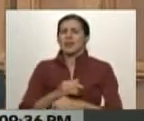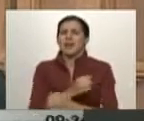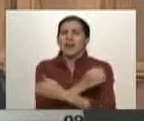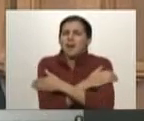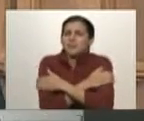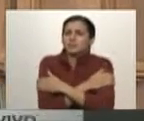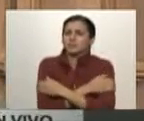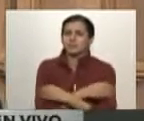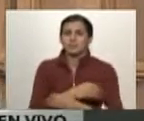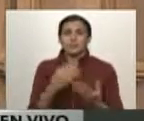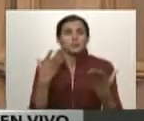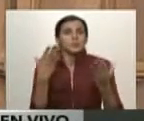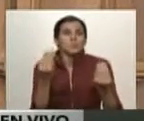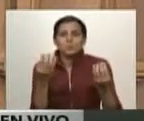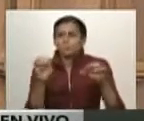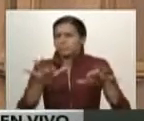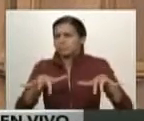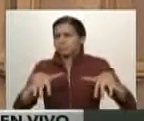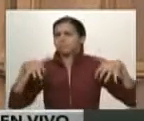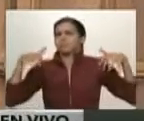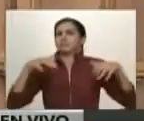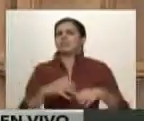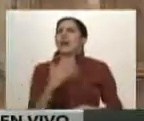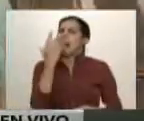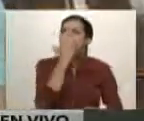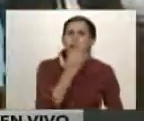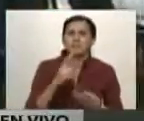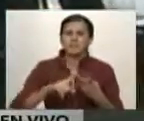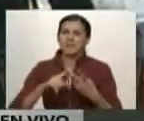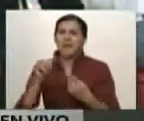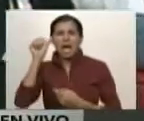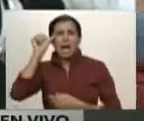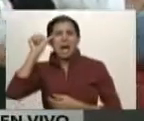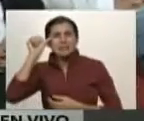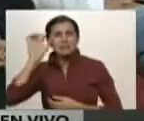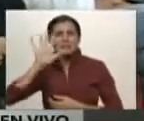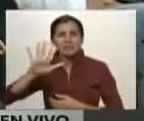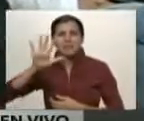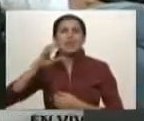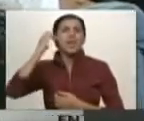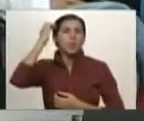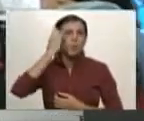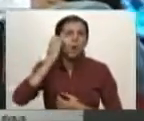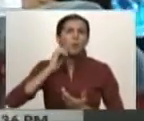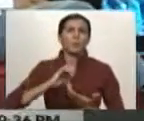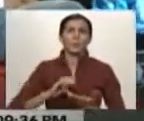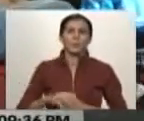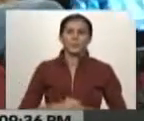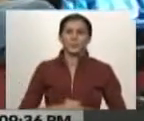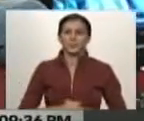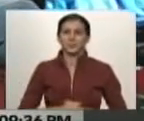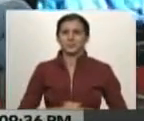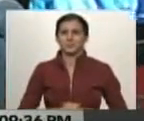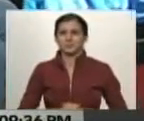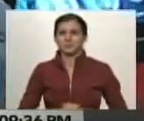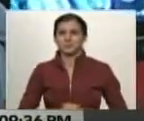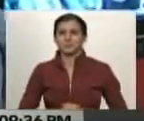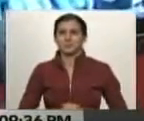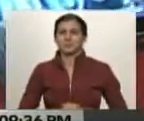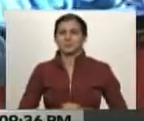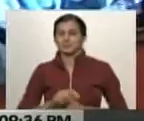tantos compatriotas de la áfrica de asia de europa de la